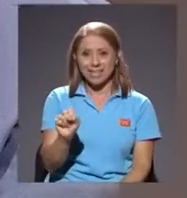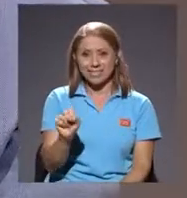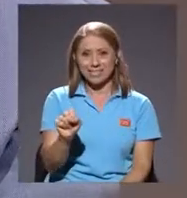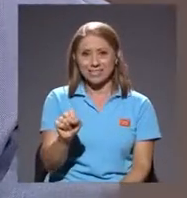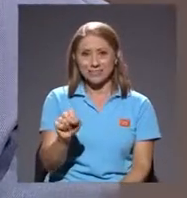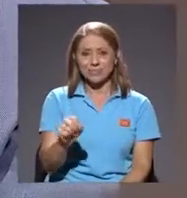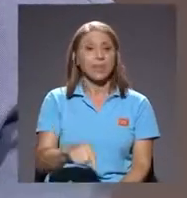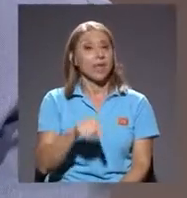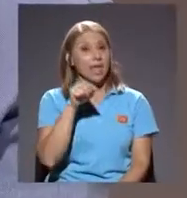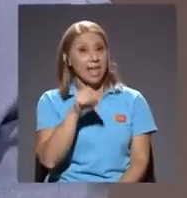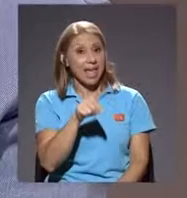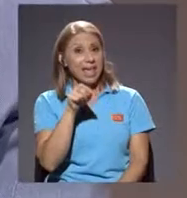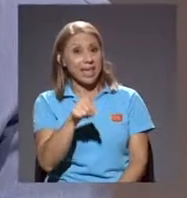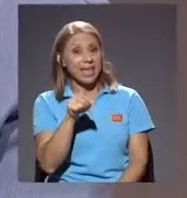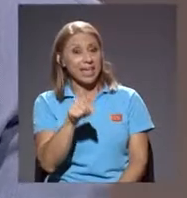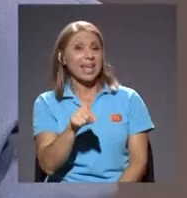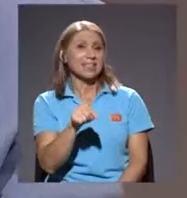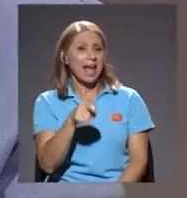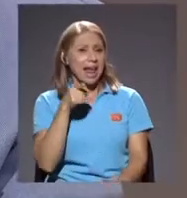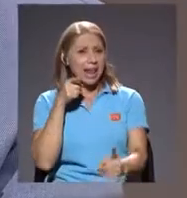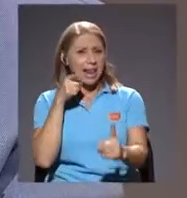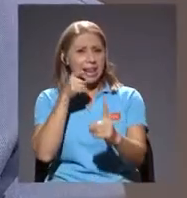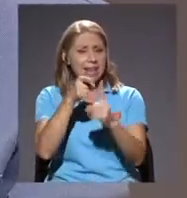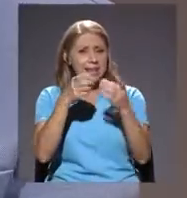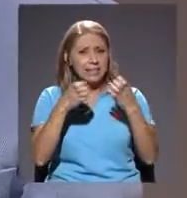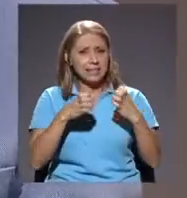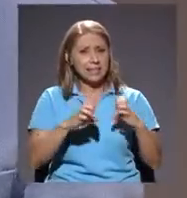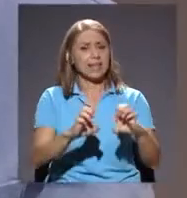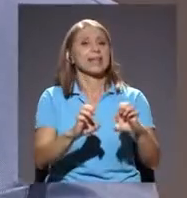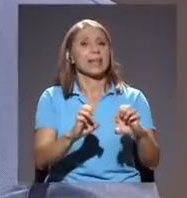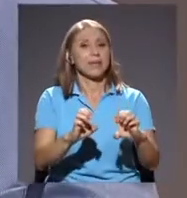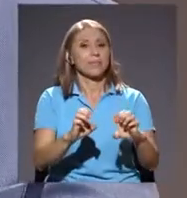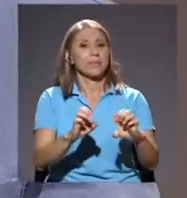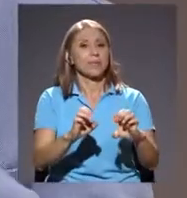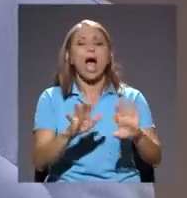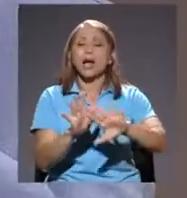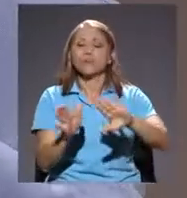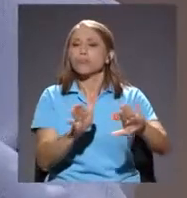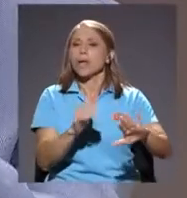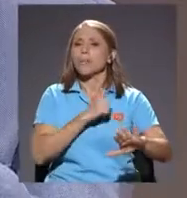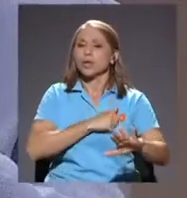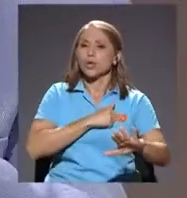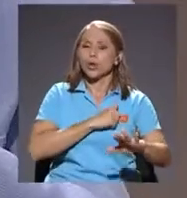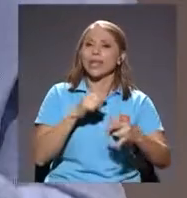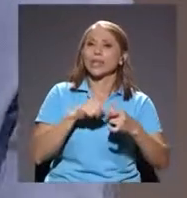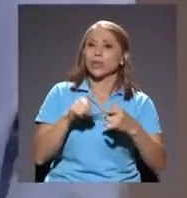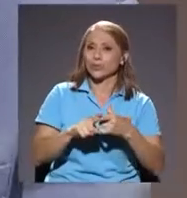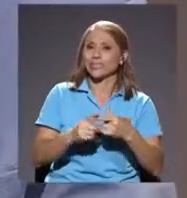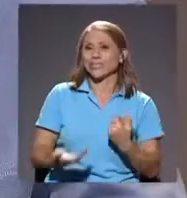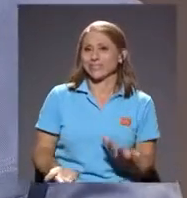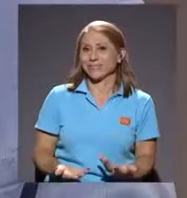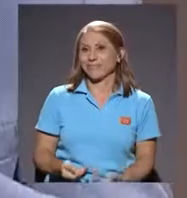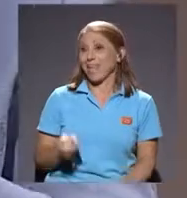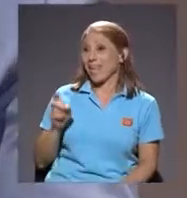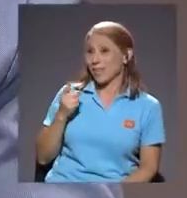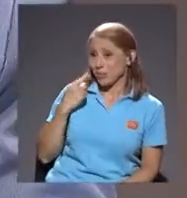línea estratégica que llamo yo y todo se perdone y entonces era que dos académicos vieran en la práctica